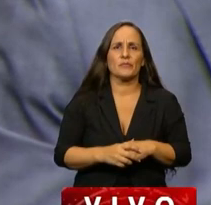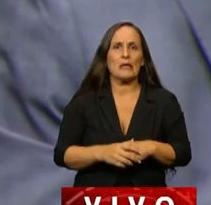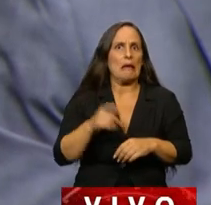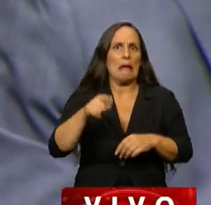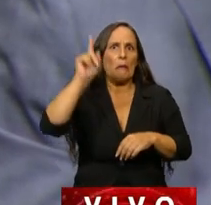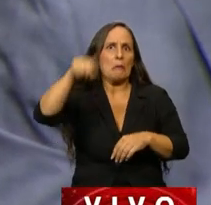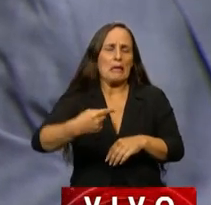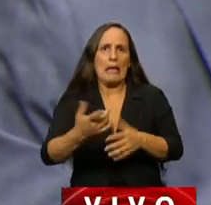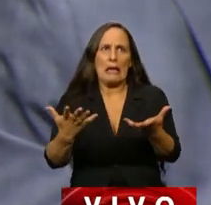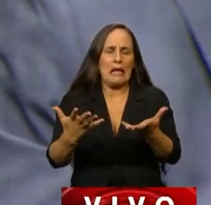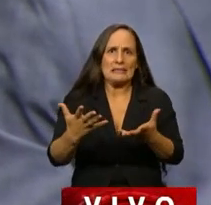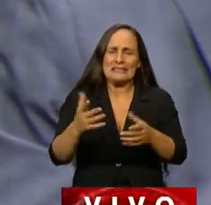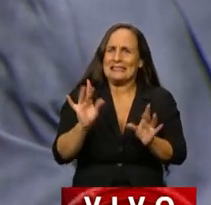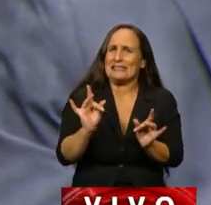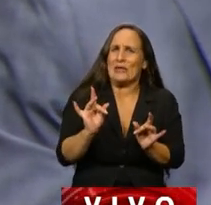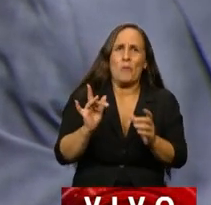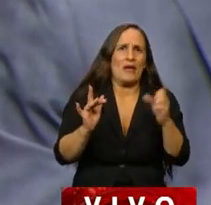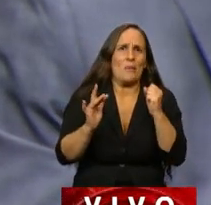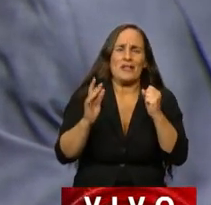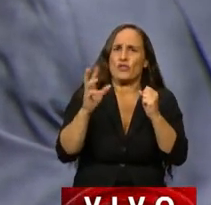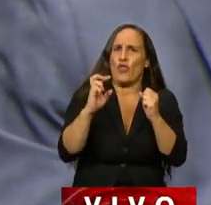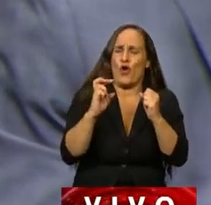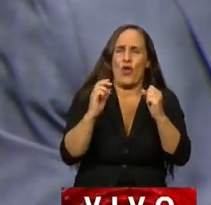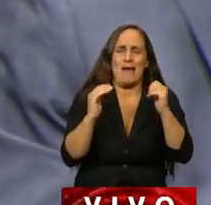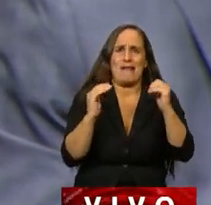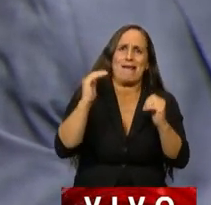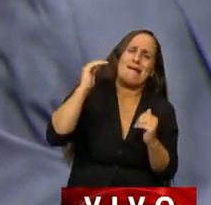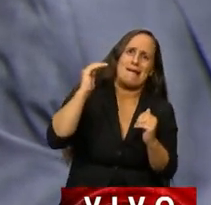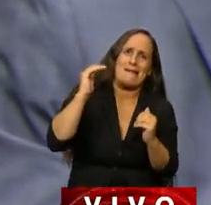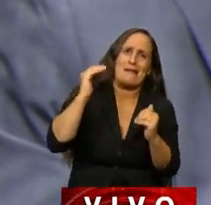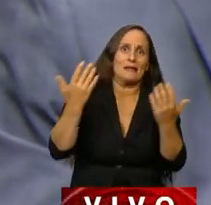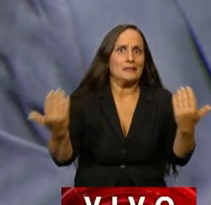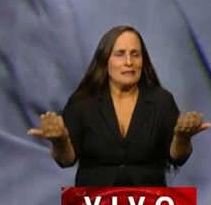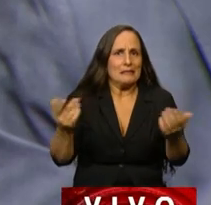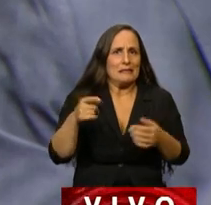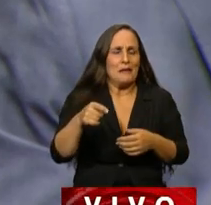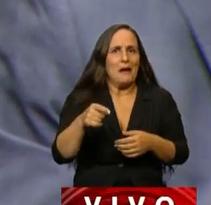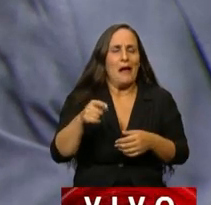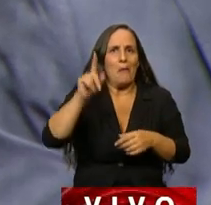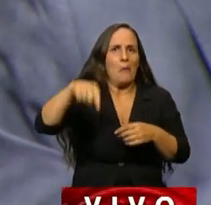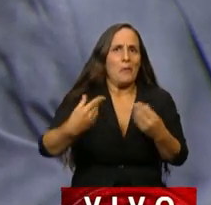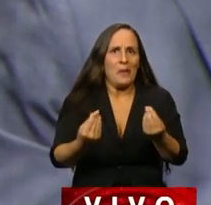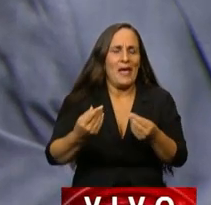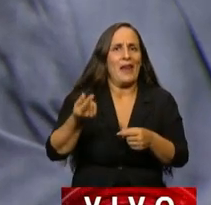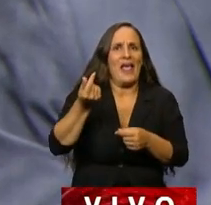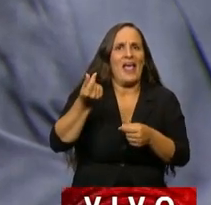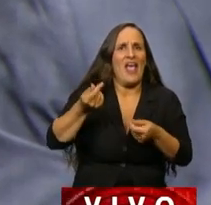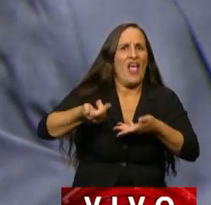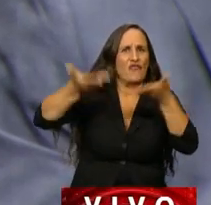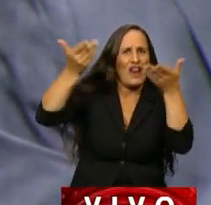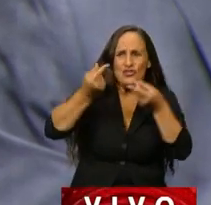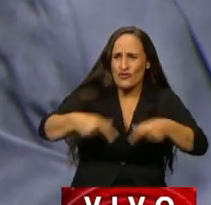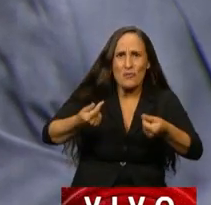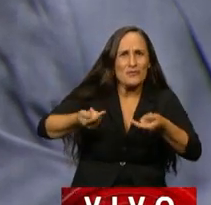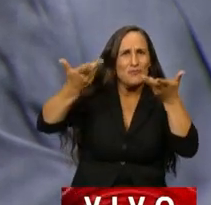ejerció una presión considerable sobre el tipo de cambio depreciándose y de esa manera aumentando la inflación y el